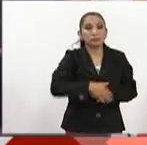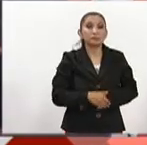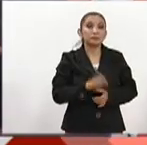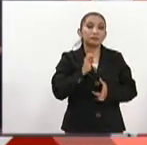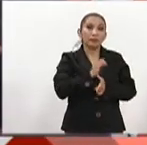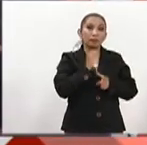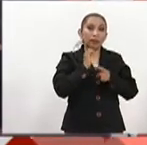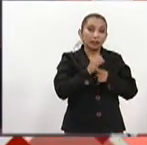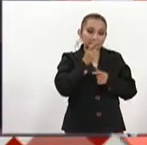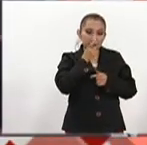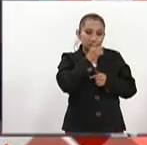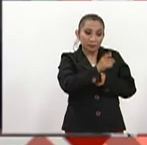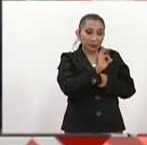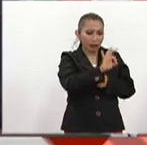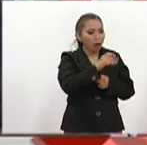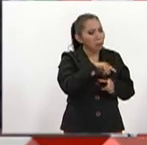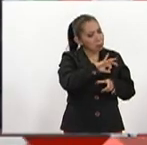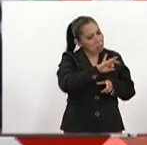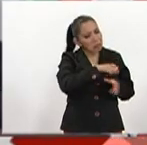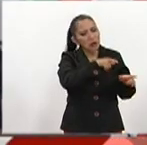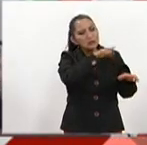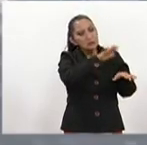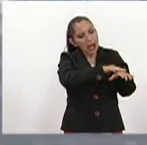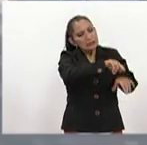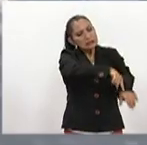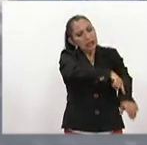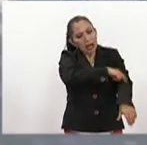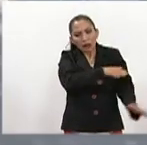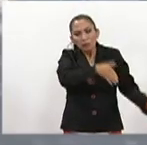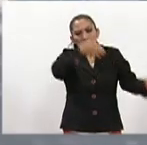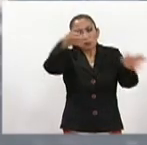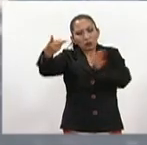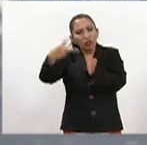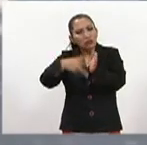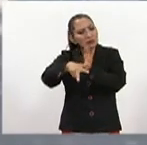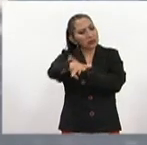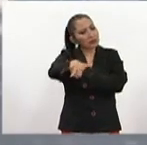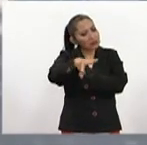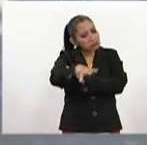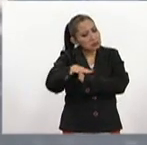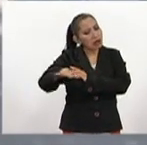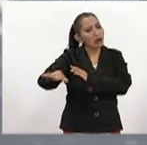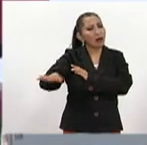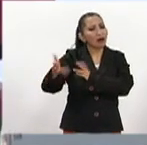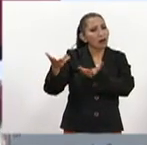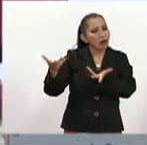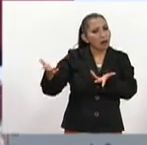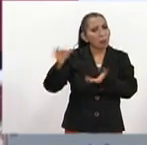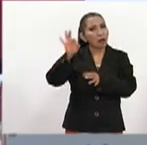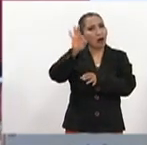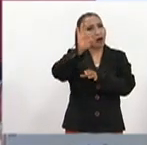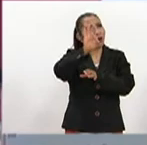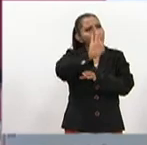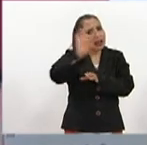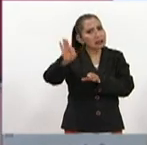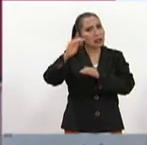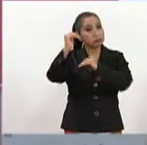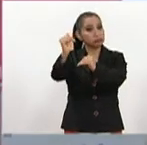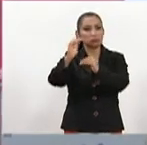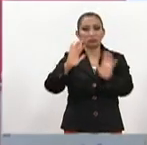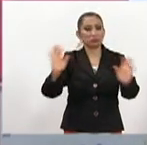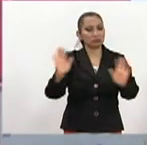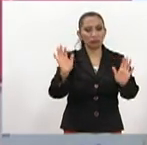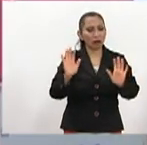Entonces, el plantear que se puedan continuar, que no es necesariamente, que no hay una fecha definitiva, una fecha en la que se